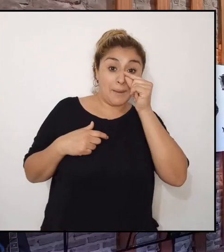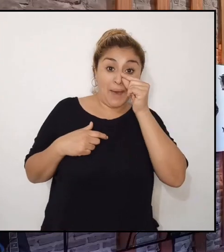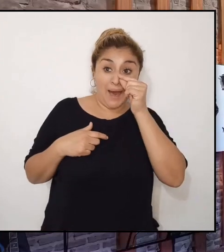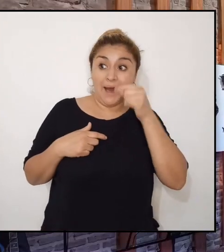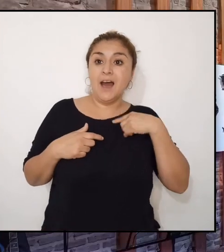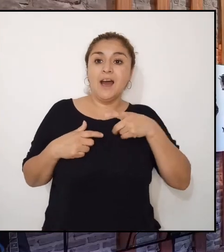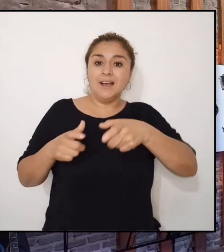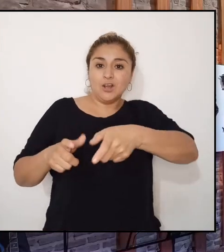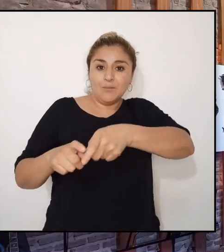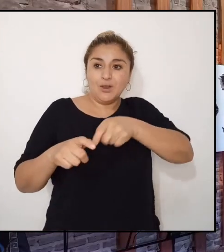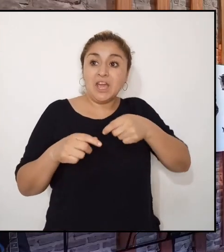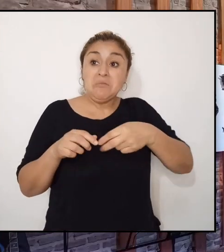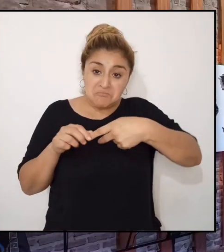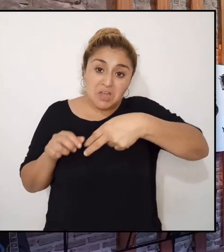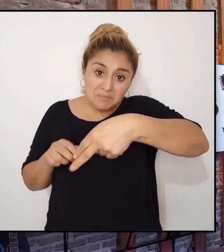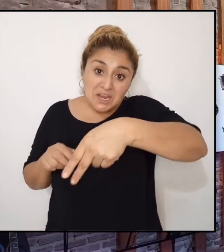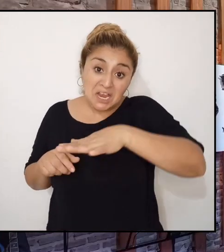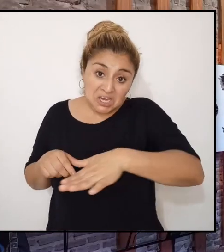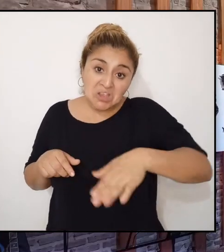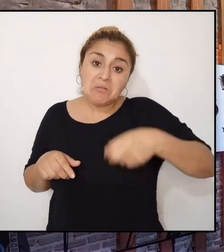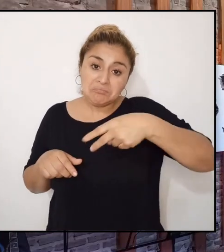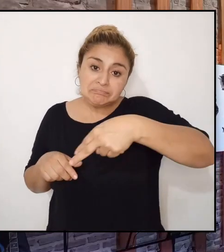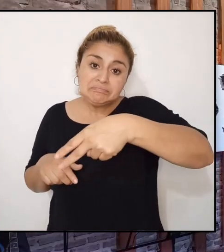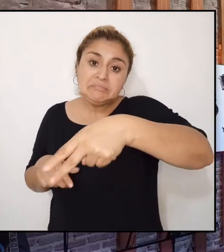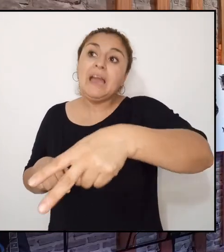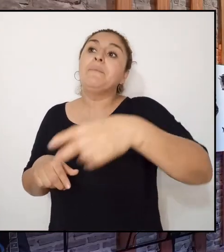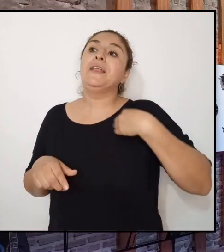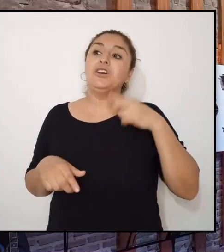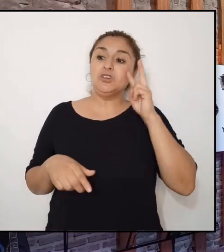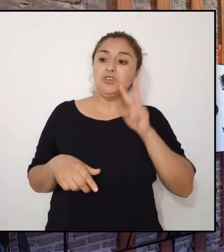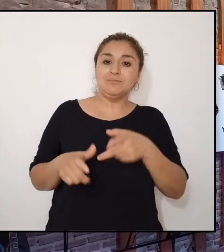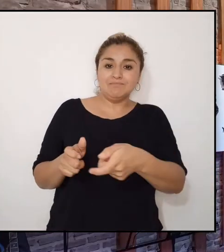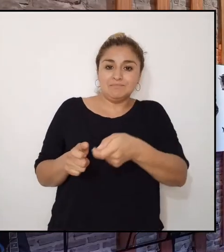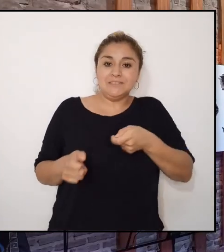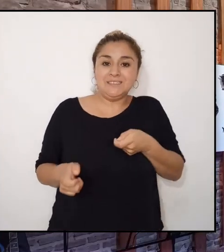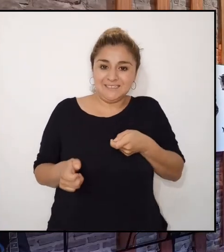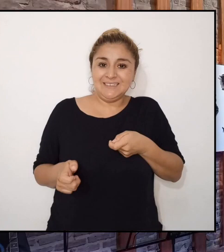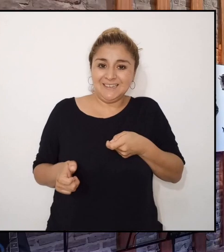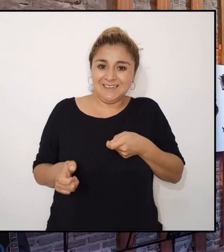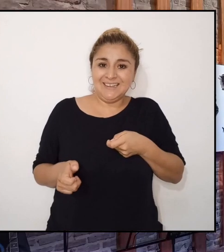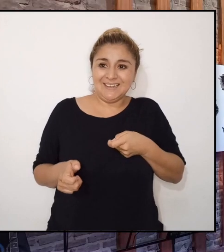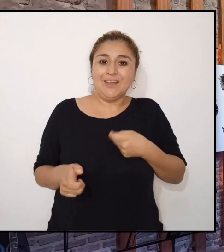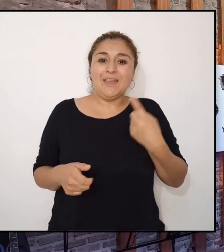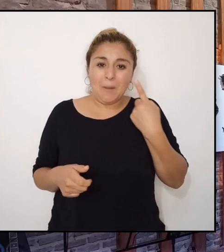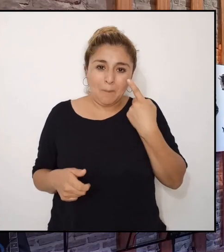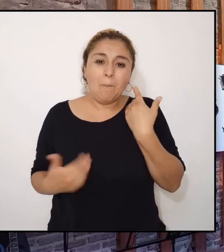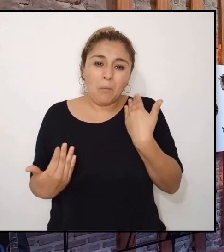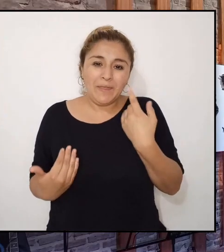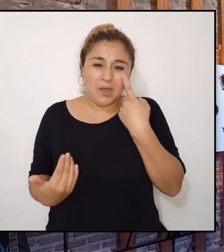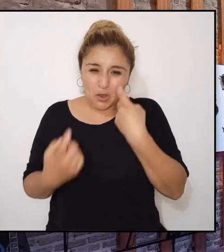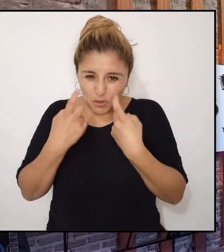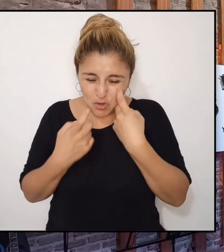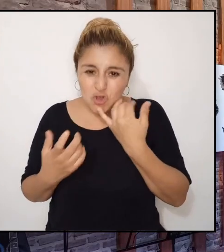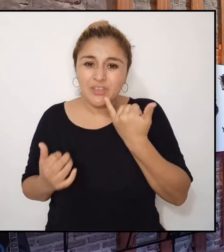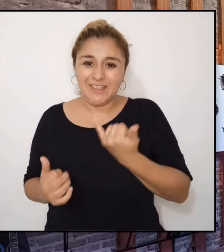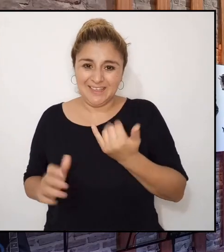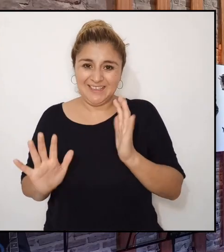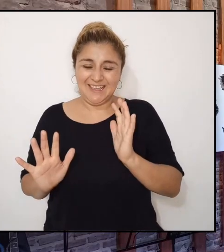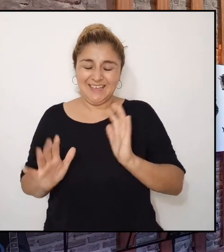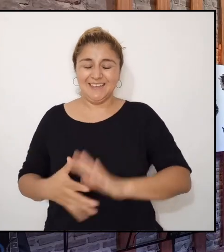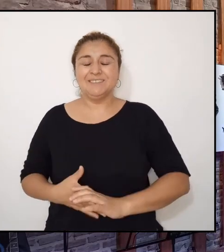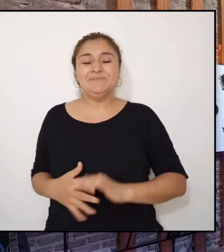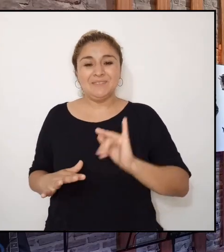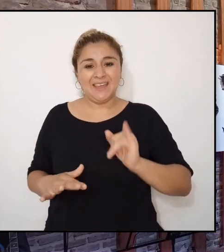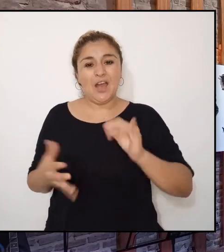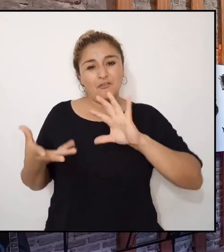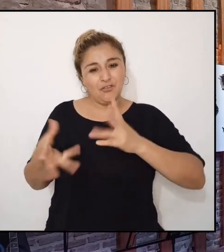Jesús, ¿por qué nos hiciste esto? Y Jesús tiene una respuesta muy tranquila, como suele respondernos siempre el Señor. Le dice: